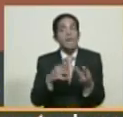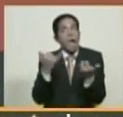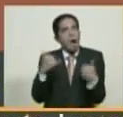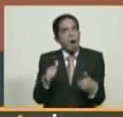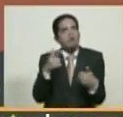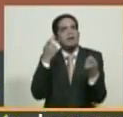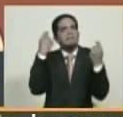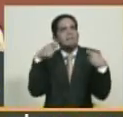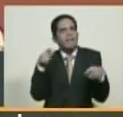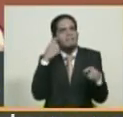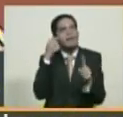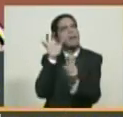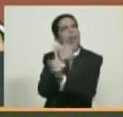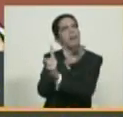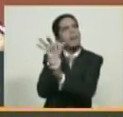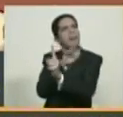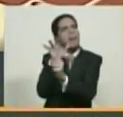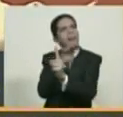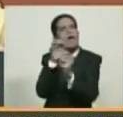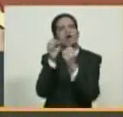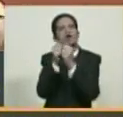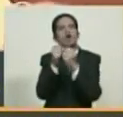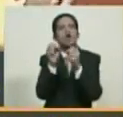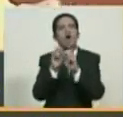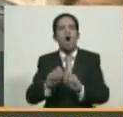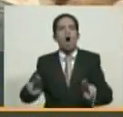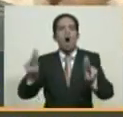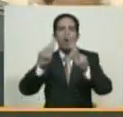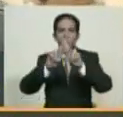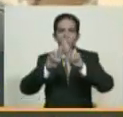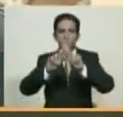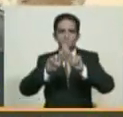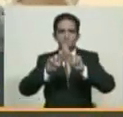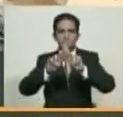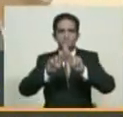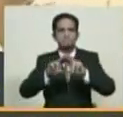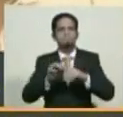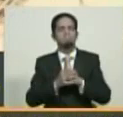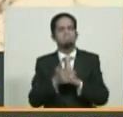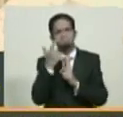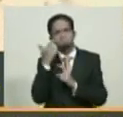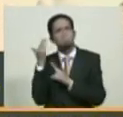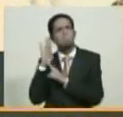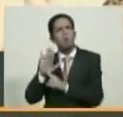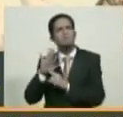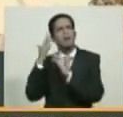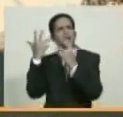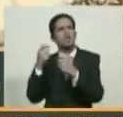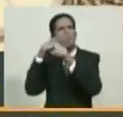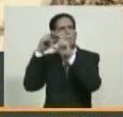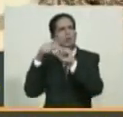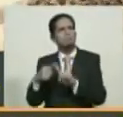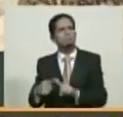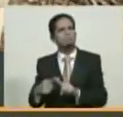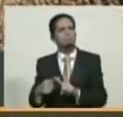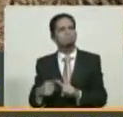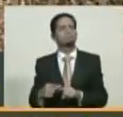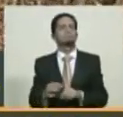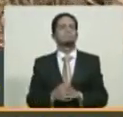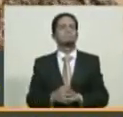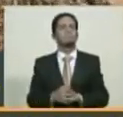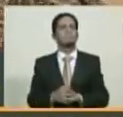hacer lo mismo con la Organización de las Naciones Unidas. Yo quiero mostrar cifras de la Organización Internacional para las